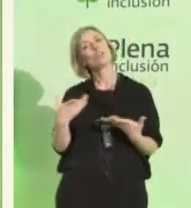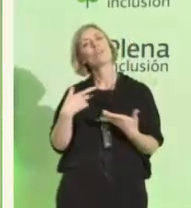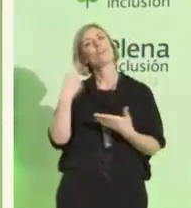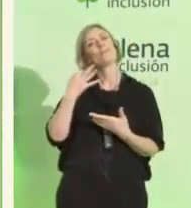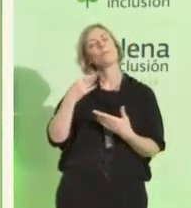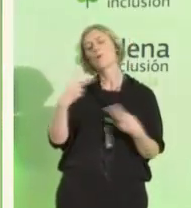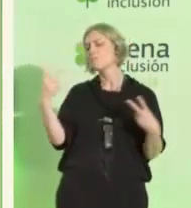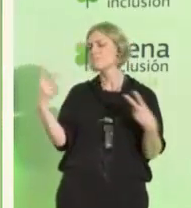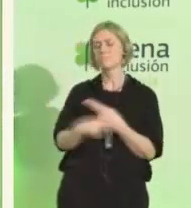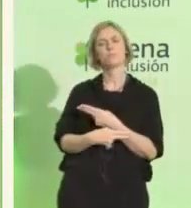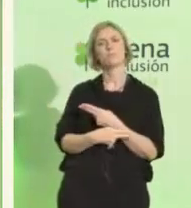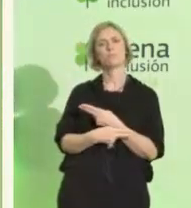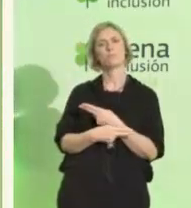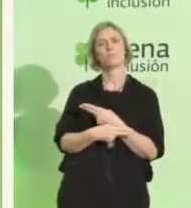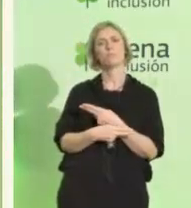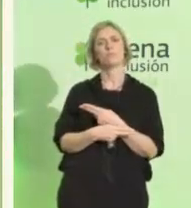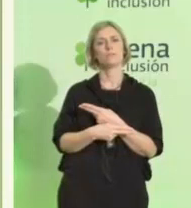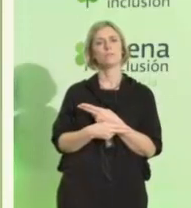seguimos